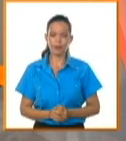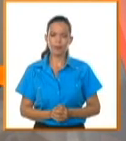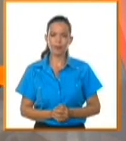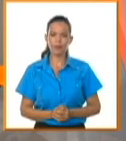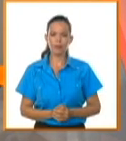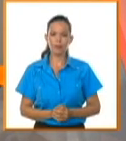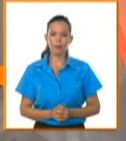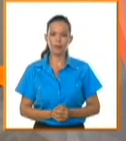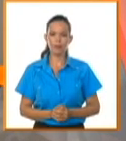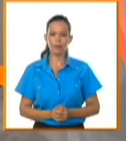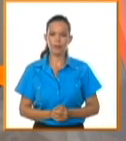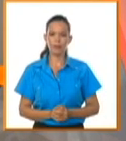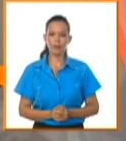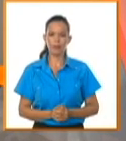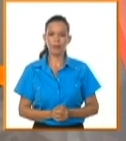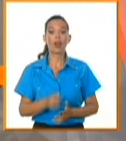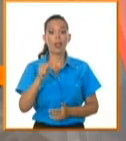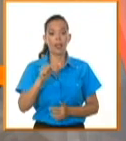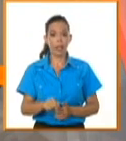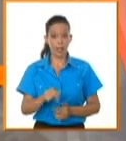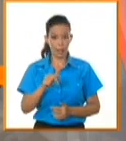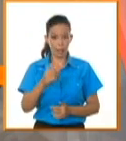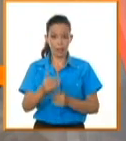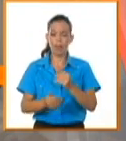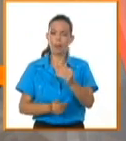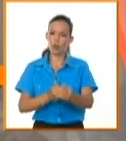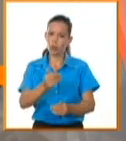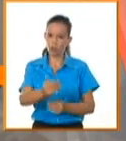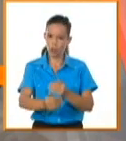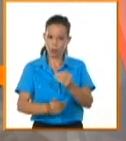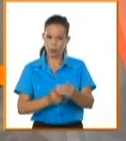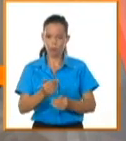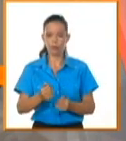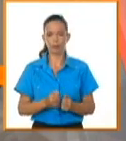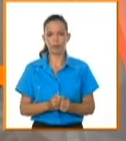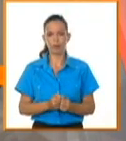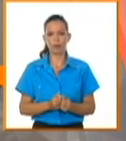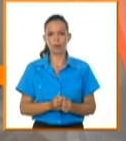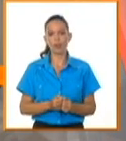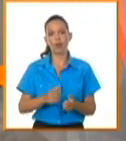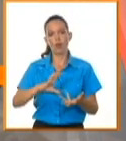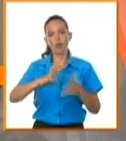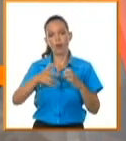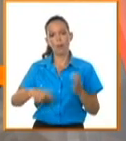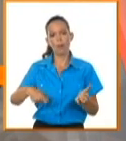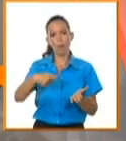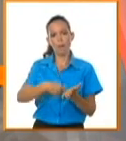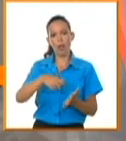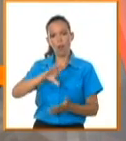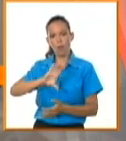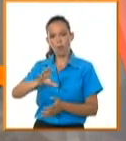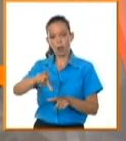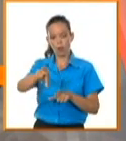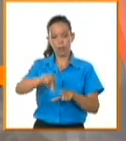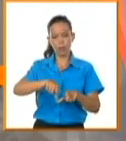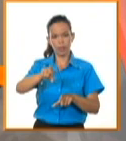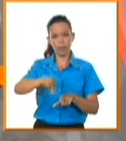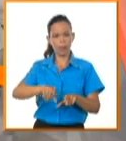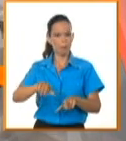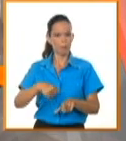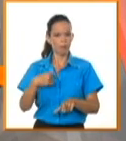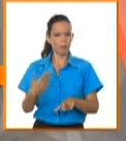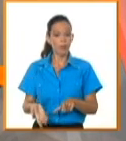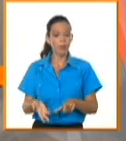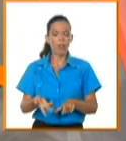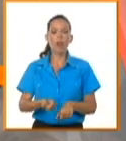hay que decir que este proceso de bancarización no es más que la facilidad que se le